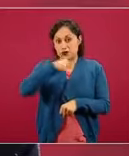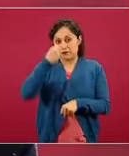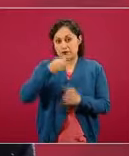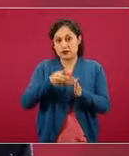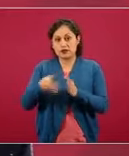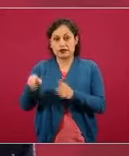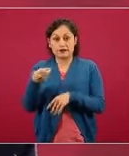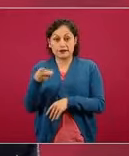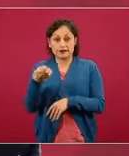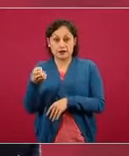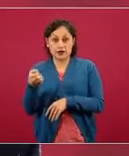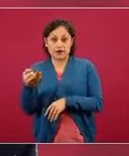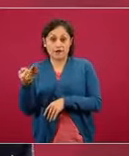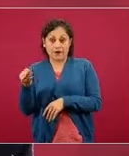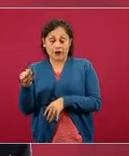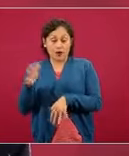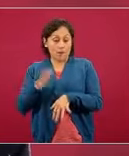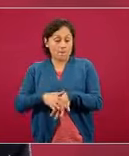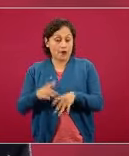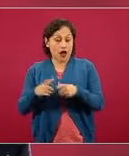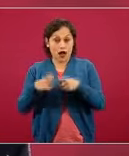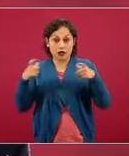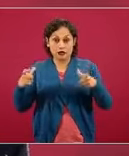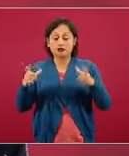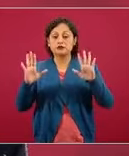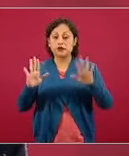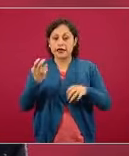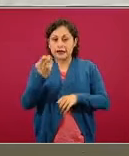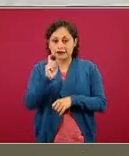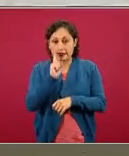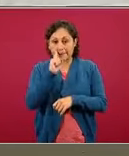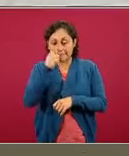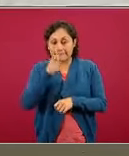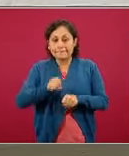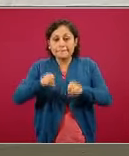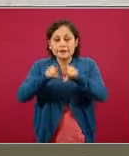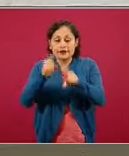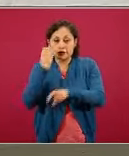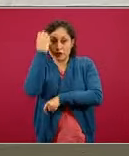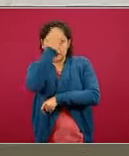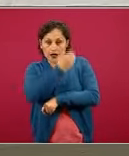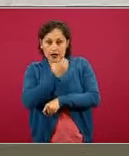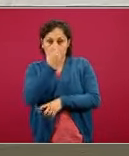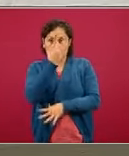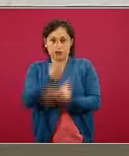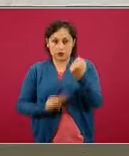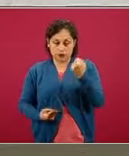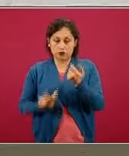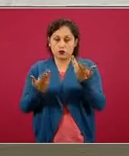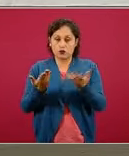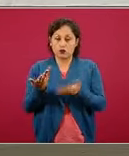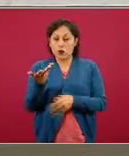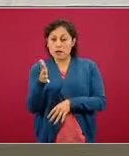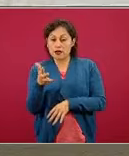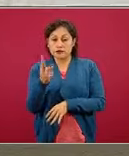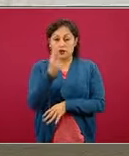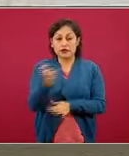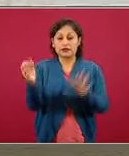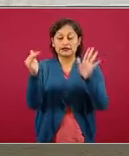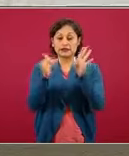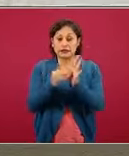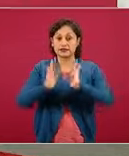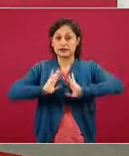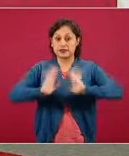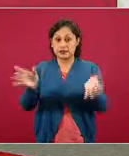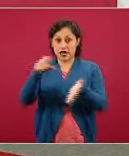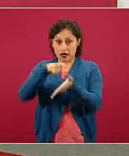febrero, estar listos para poder identificar la circulación de influenza. Son un poco más de 300,000 pruebas que se han comprado